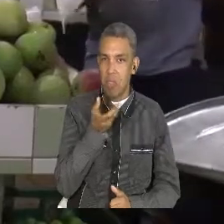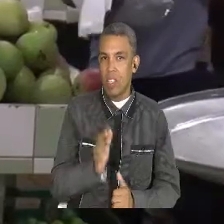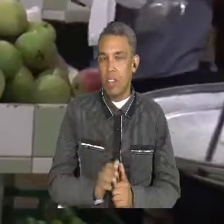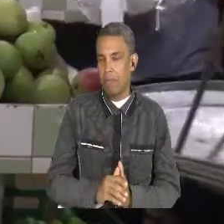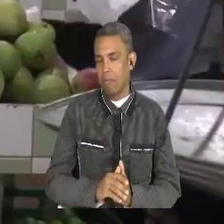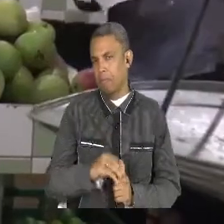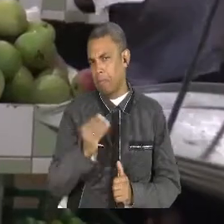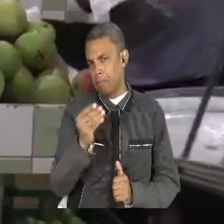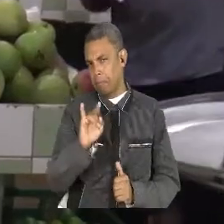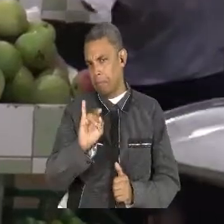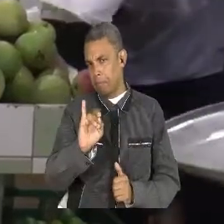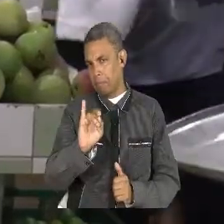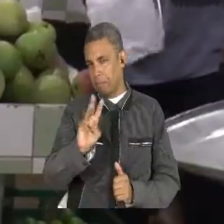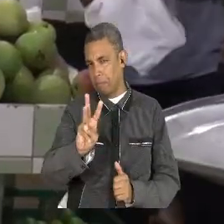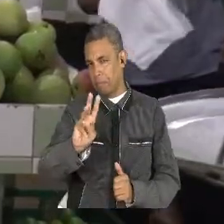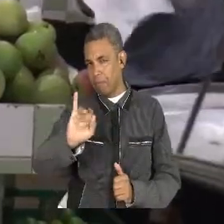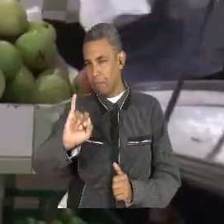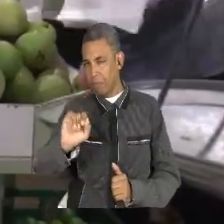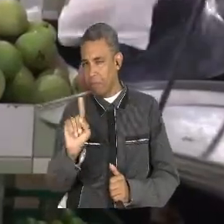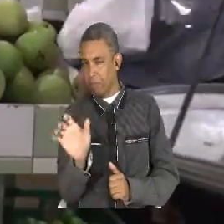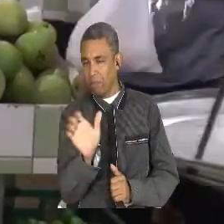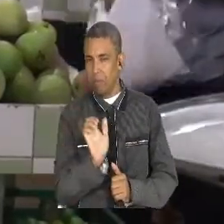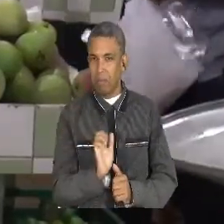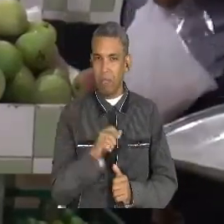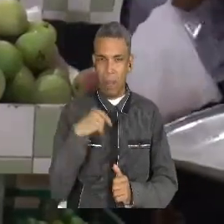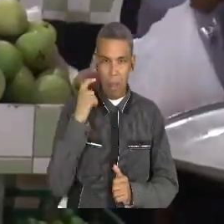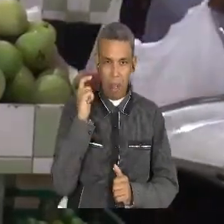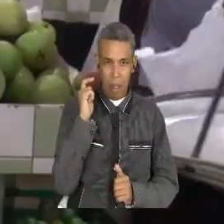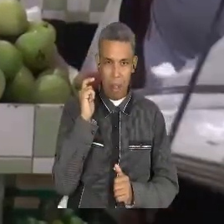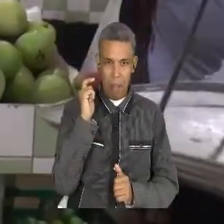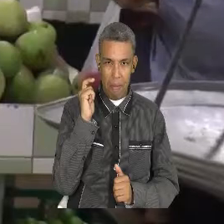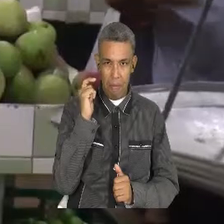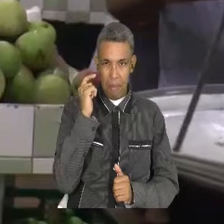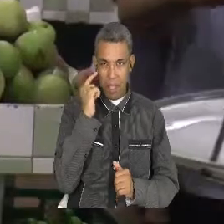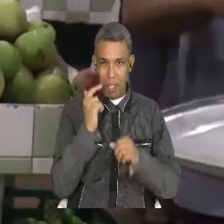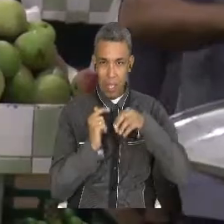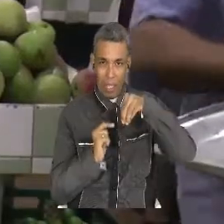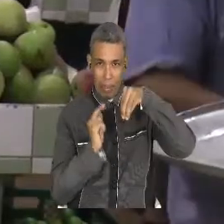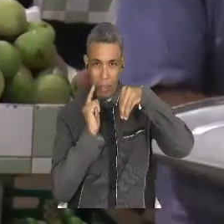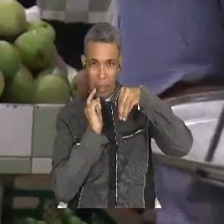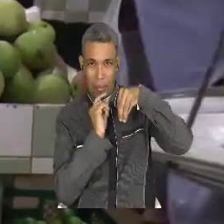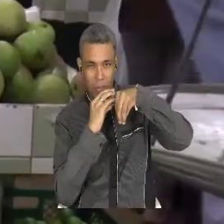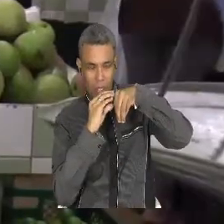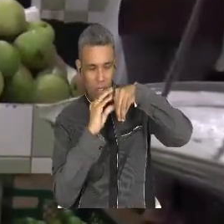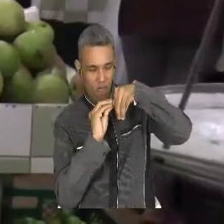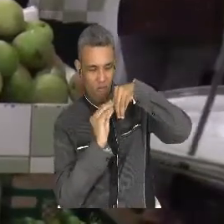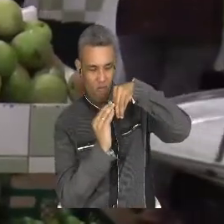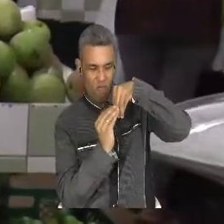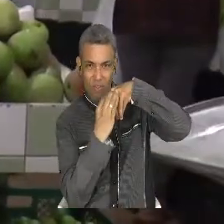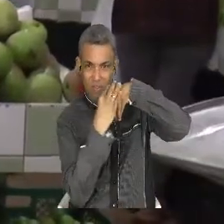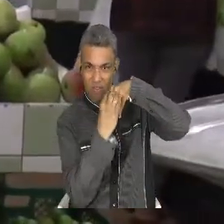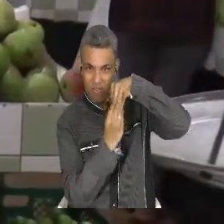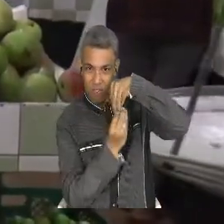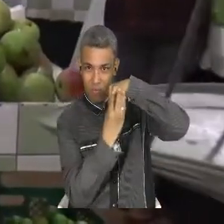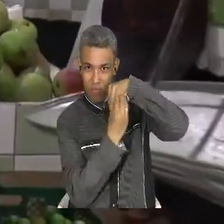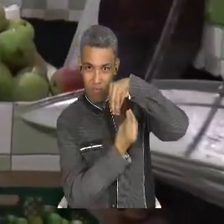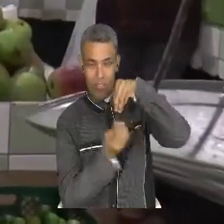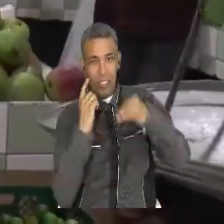vamos a probar con qué preparamos nuestra ensalada. Voy a escoger de pronto unas uvitas. Voy a